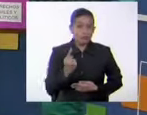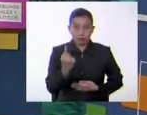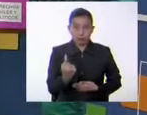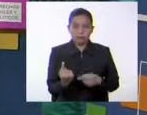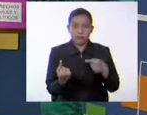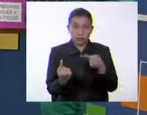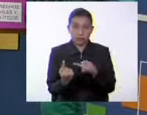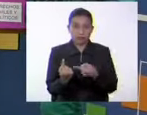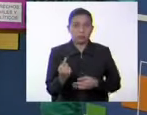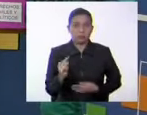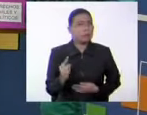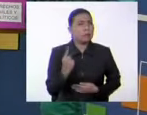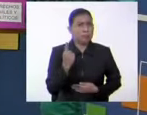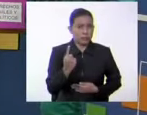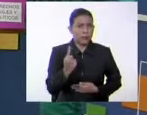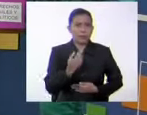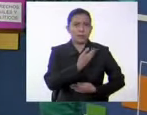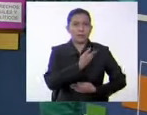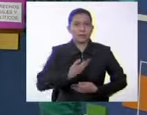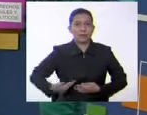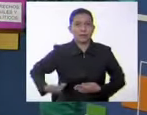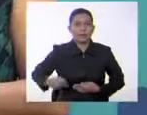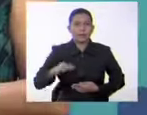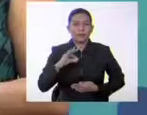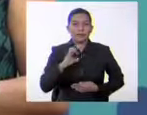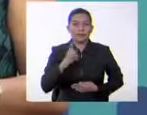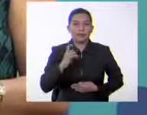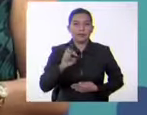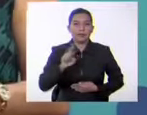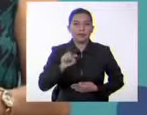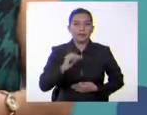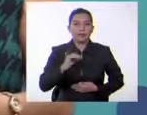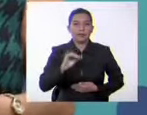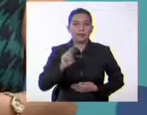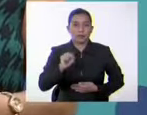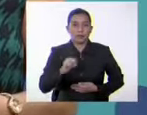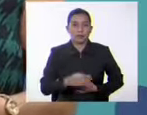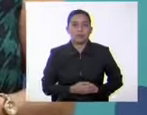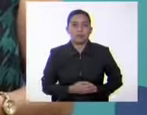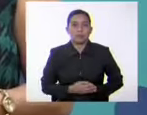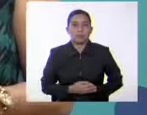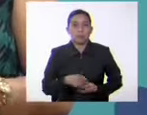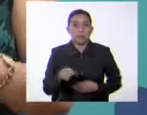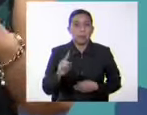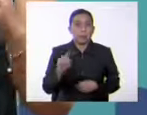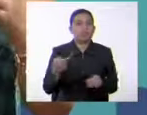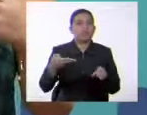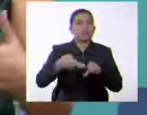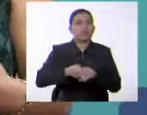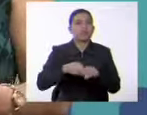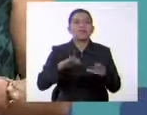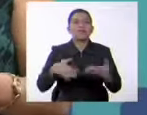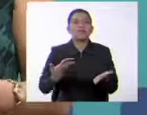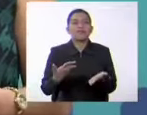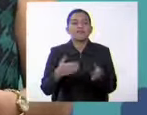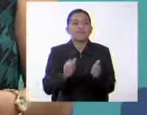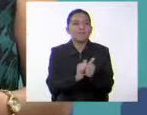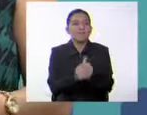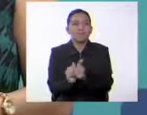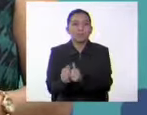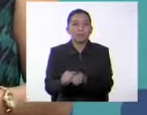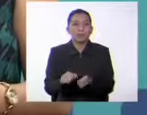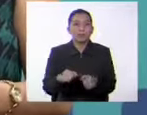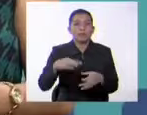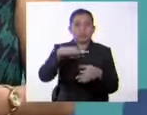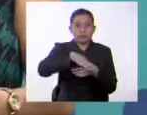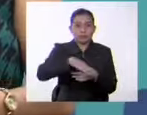los presidentes de la federación que compitió en la primera elección, porque esa federación necesitaba un